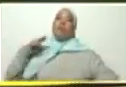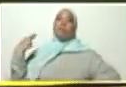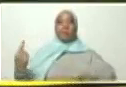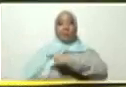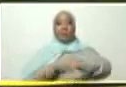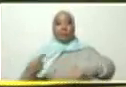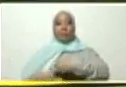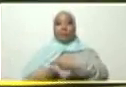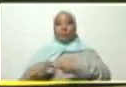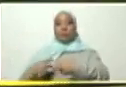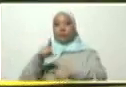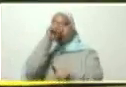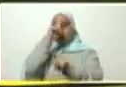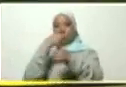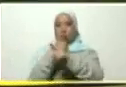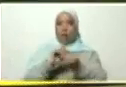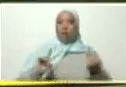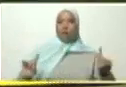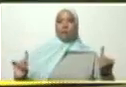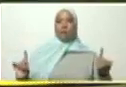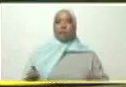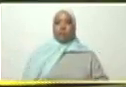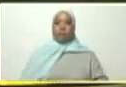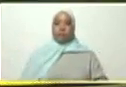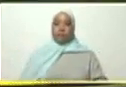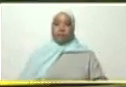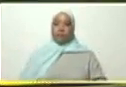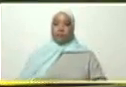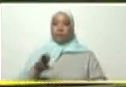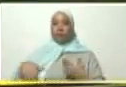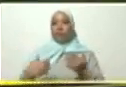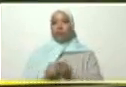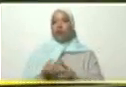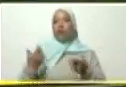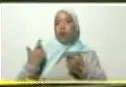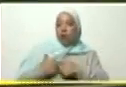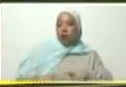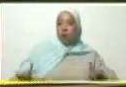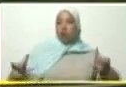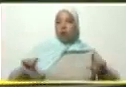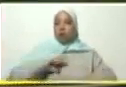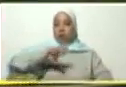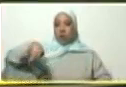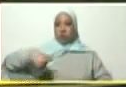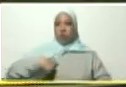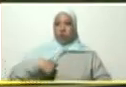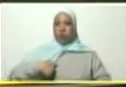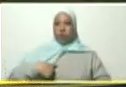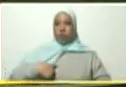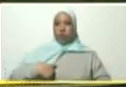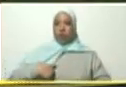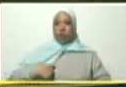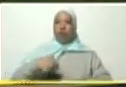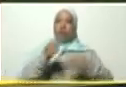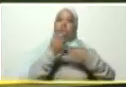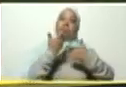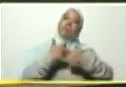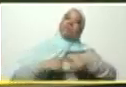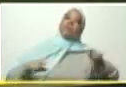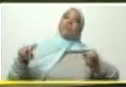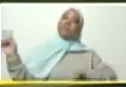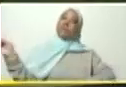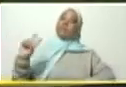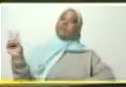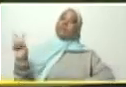que vino a democratizar Venezuela que vino a traer la libertad Venezuela que vino a ser libre a Venezuela